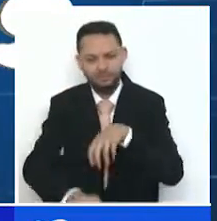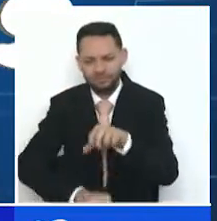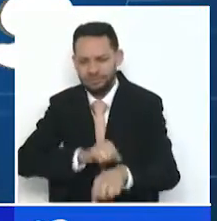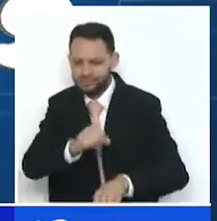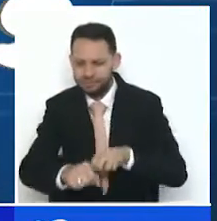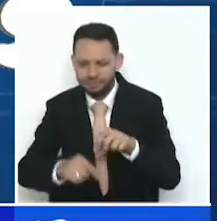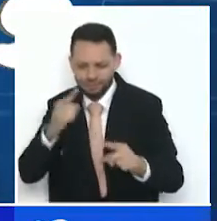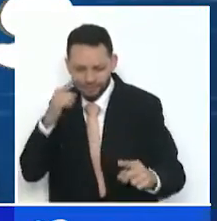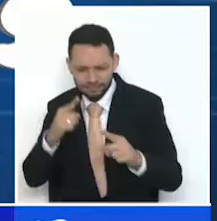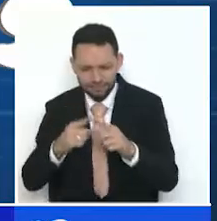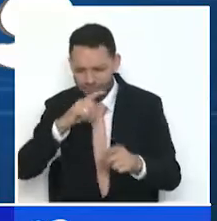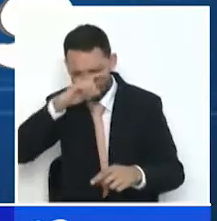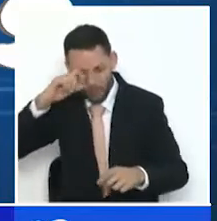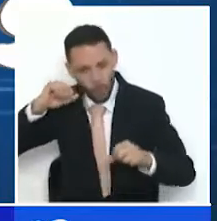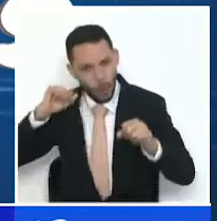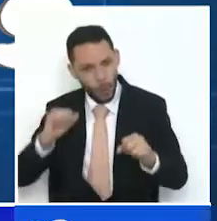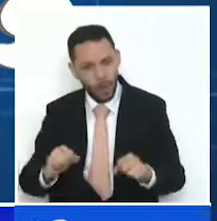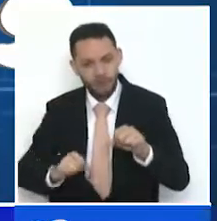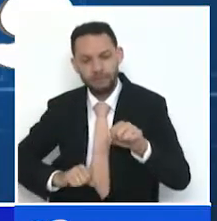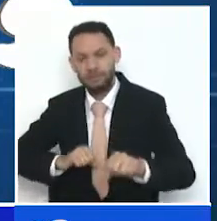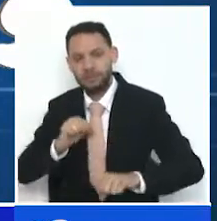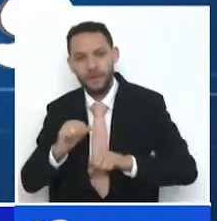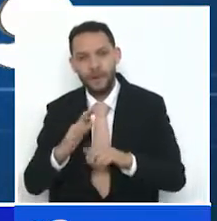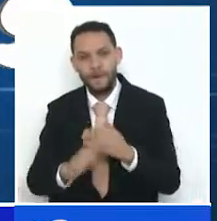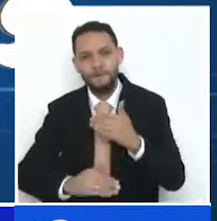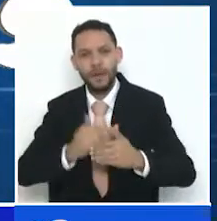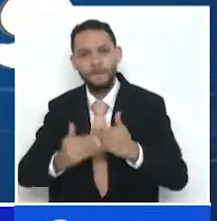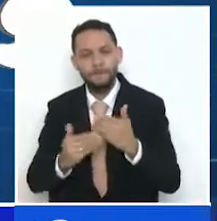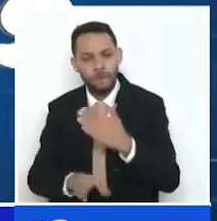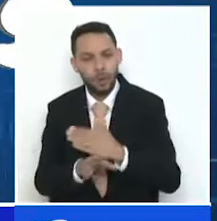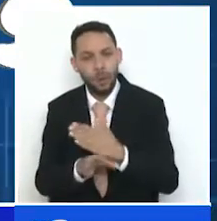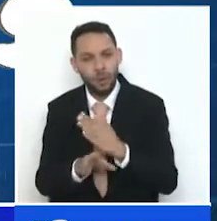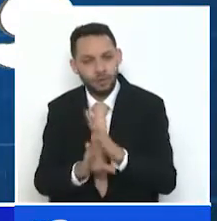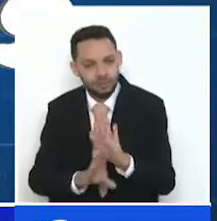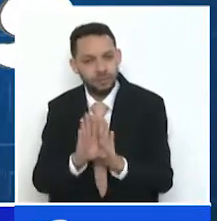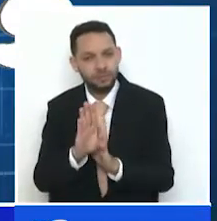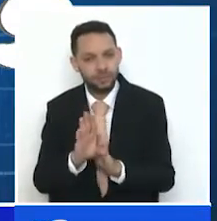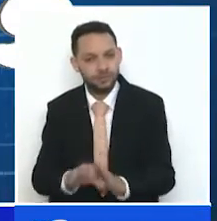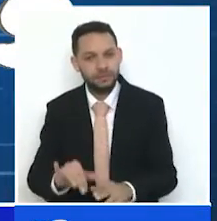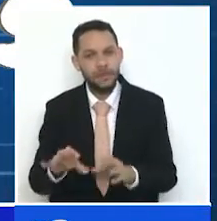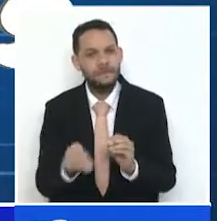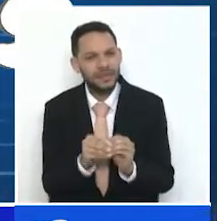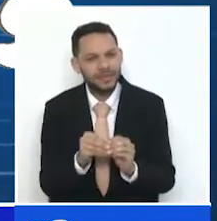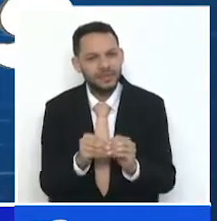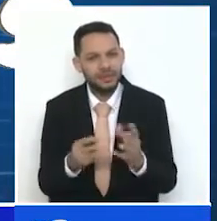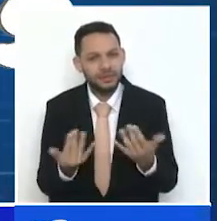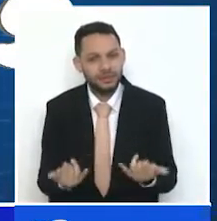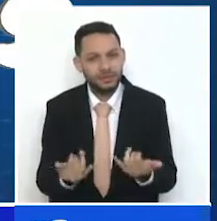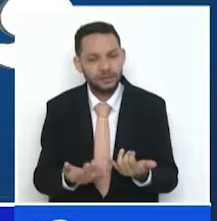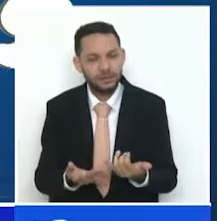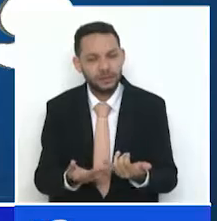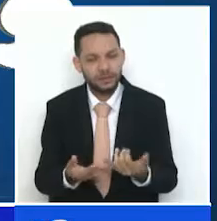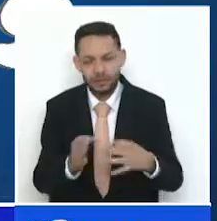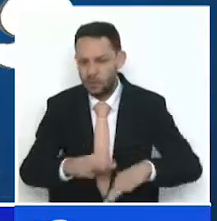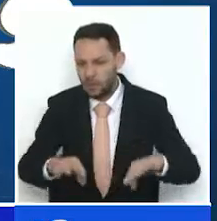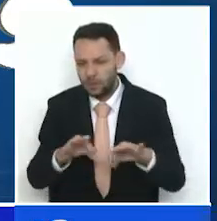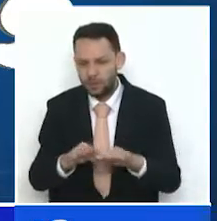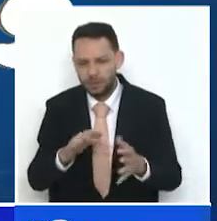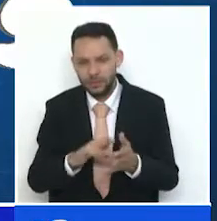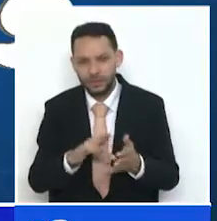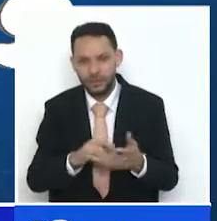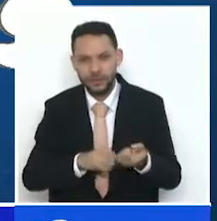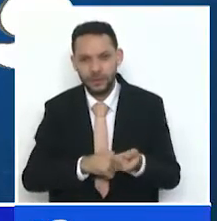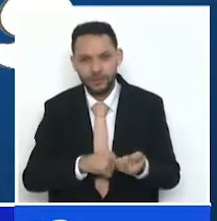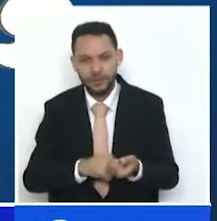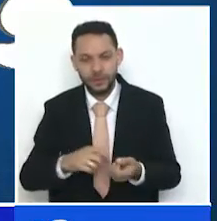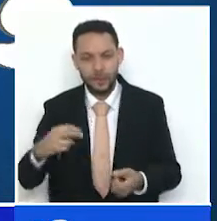un quinto lugar, Eunice un sexto lugar y Juan José Florian, décimo lugar,